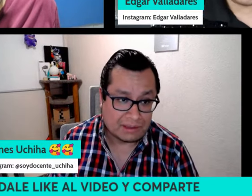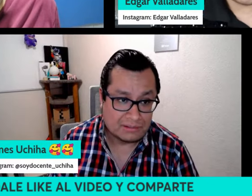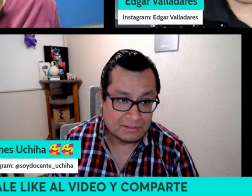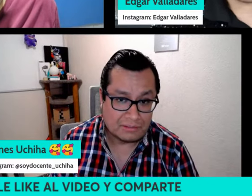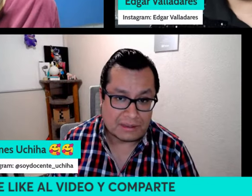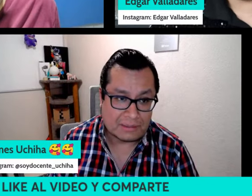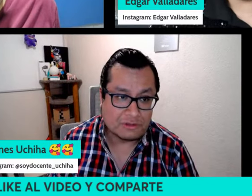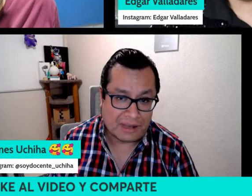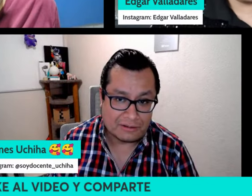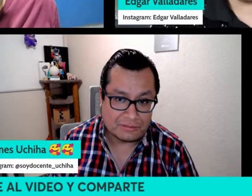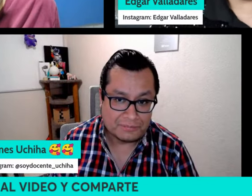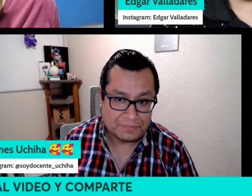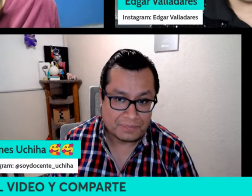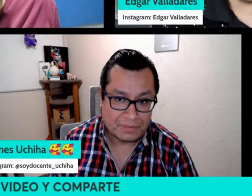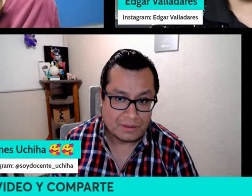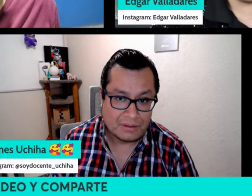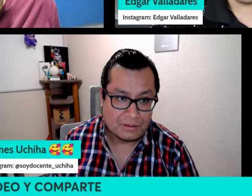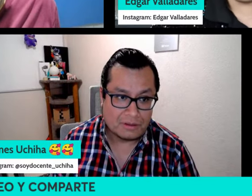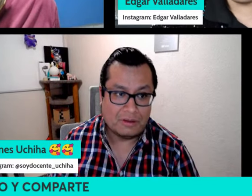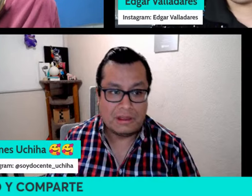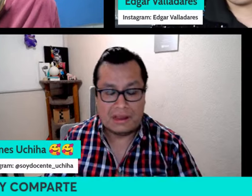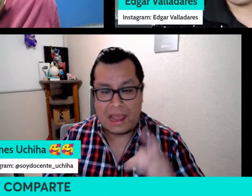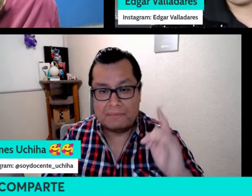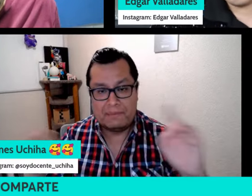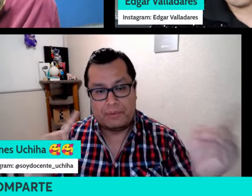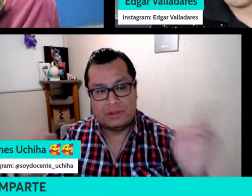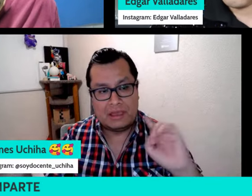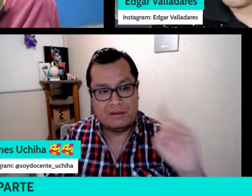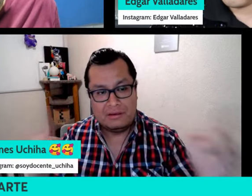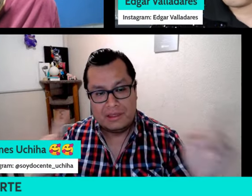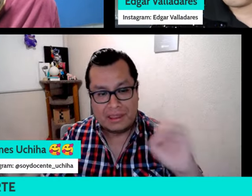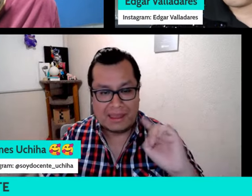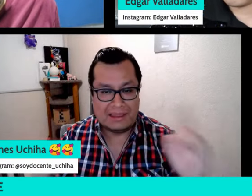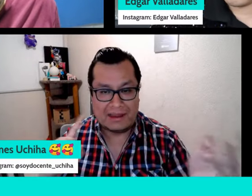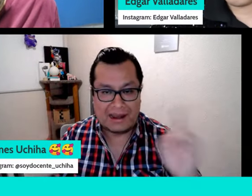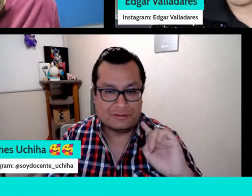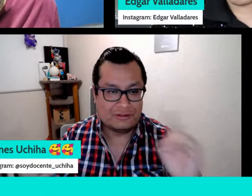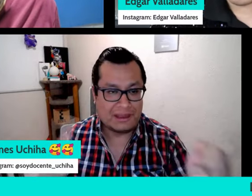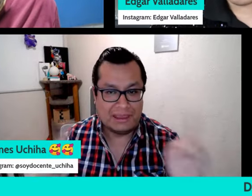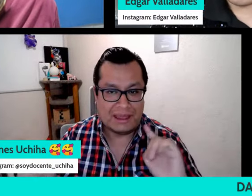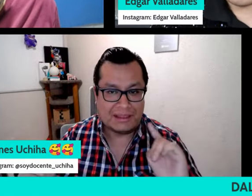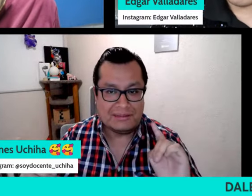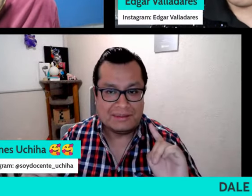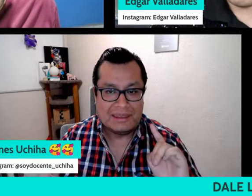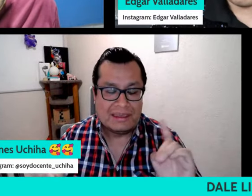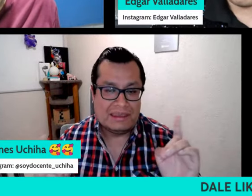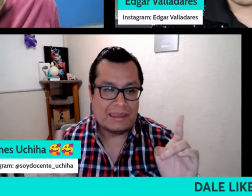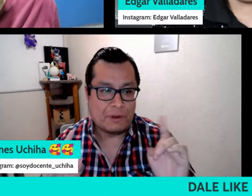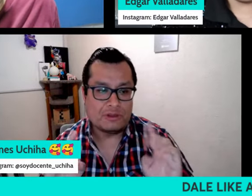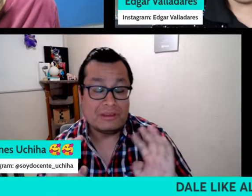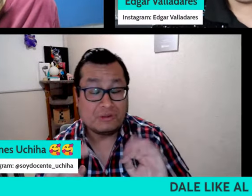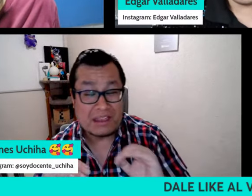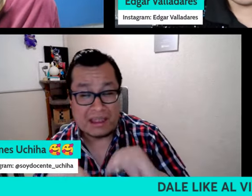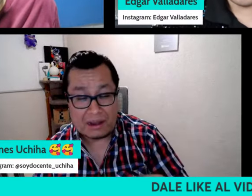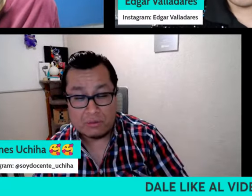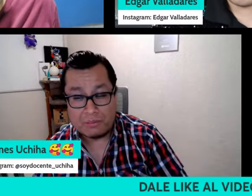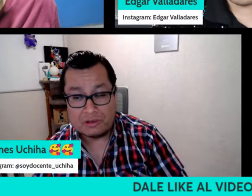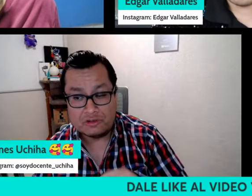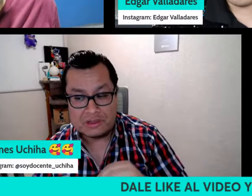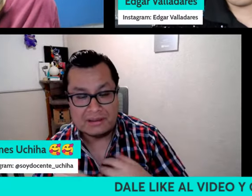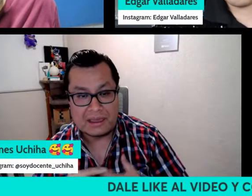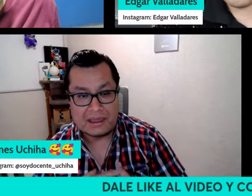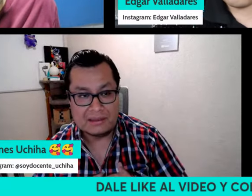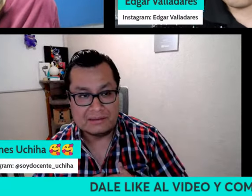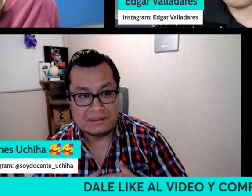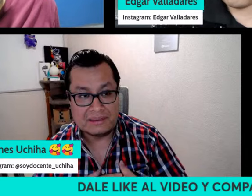lo ignoraban o sea seamos claros ¿no? el pimponeo era entre las dos candidatas y de pronto en algún